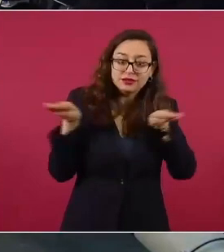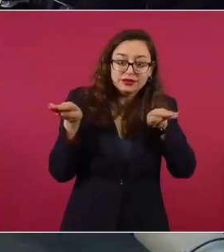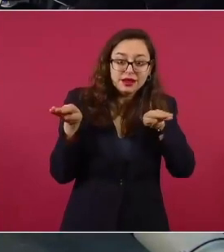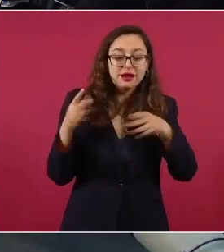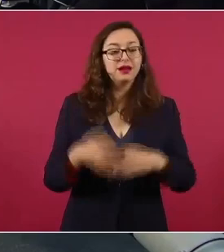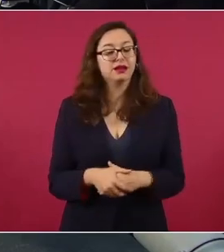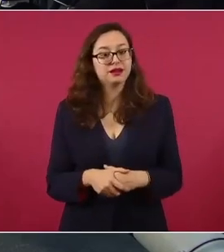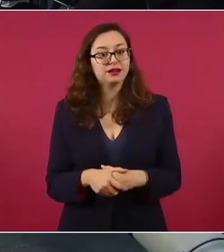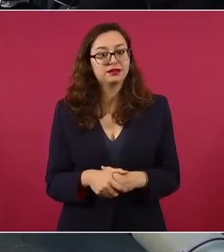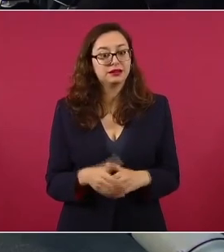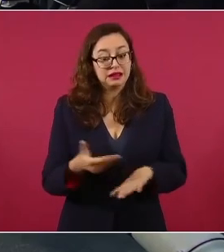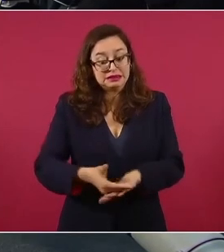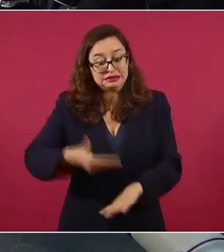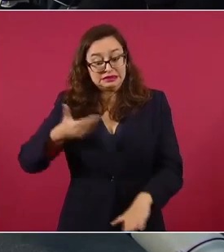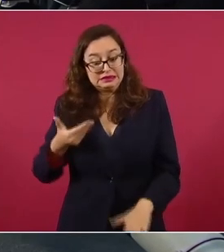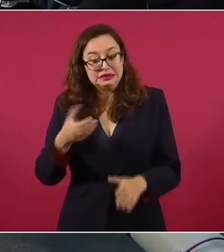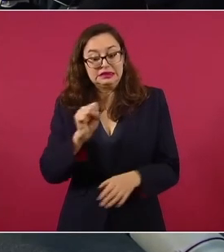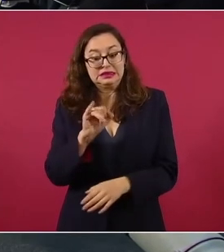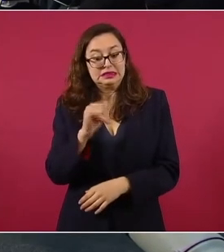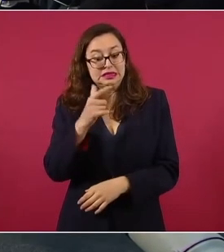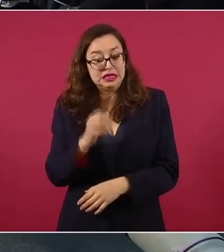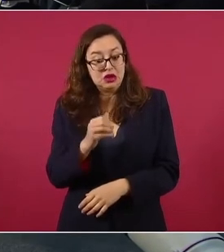Antes de la Constitución de